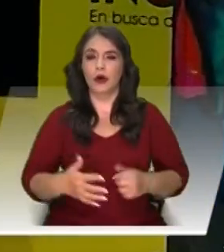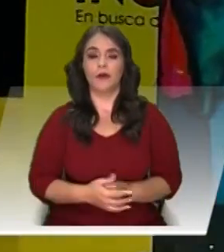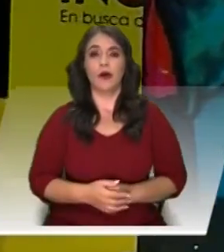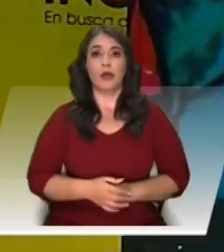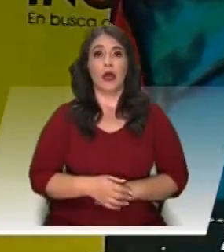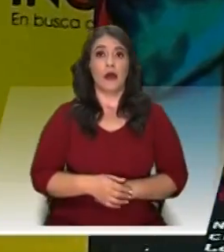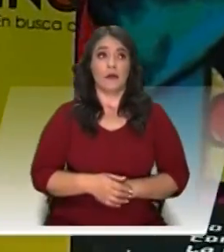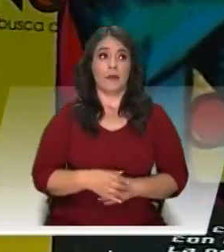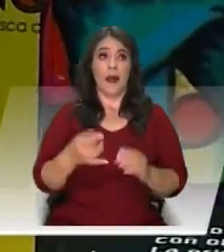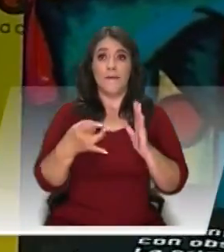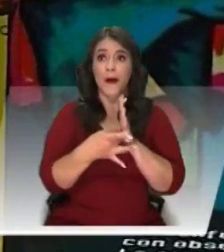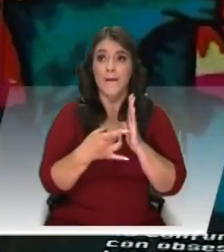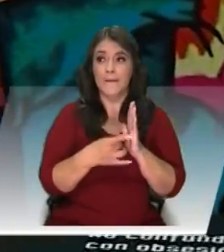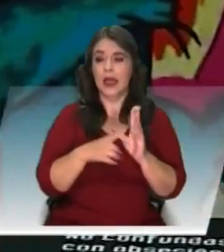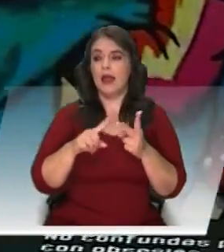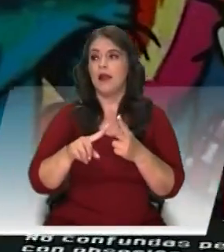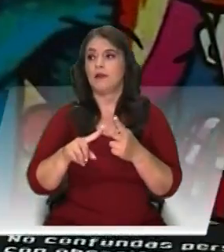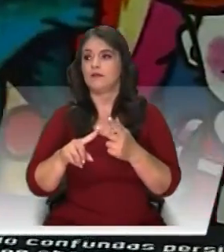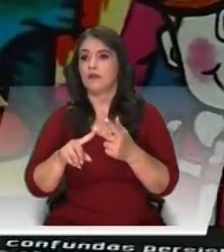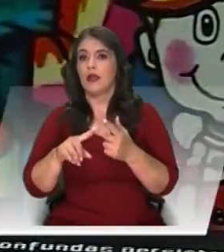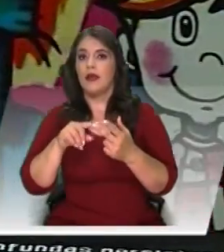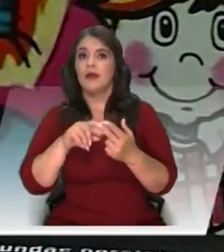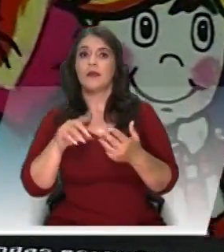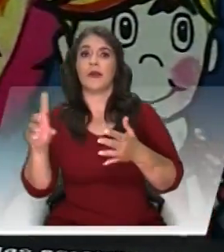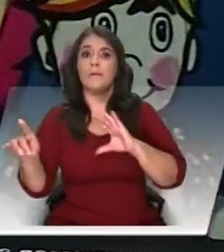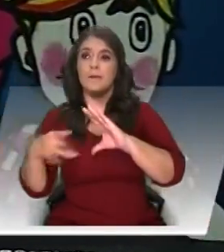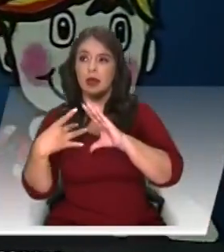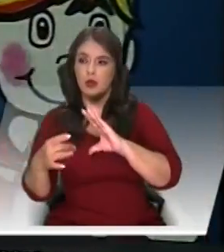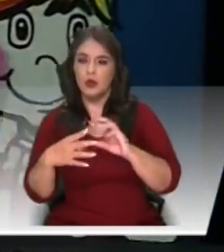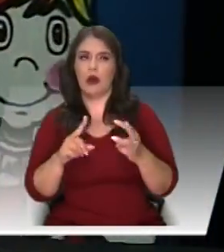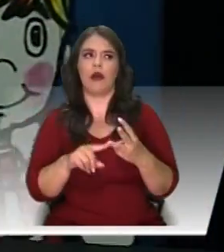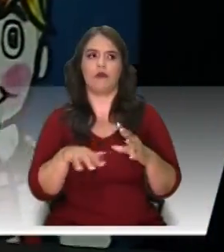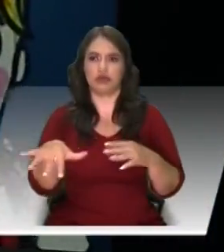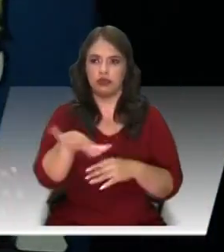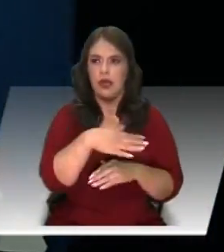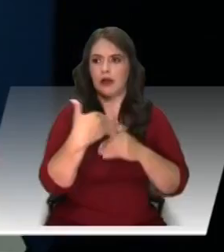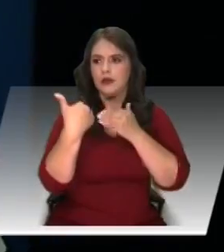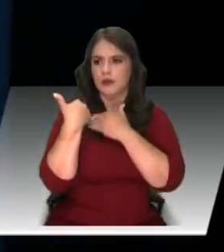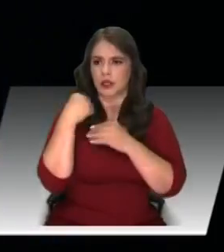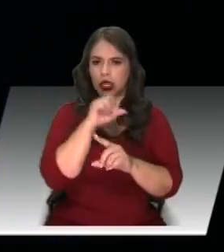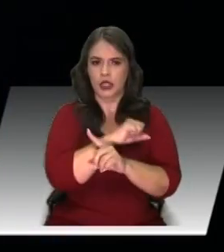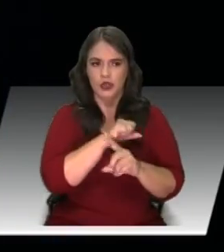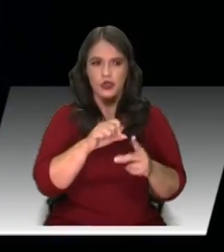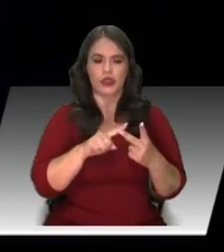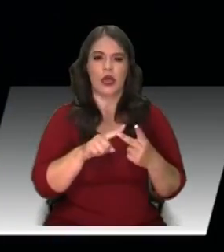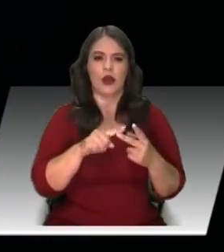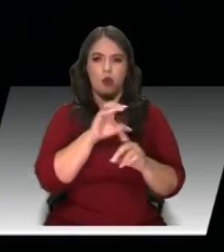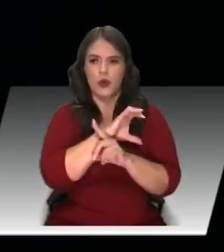papel y digitales toman un sentido social, cultural y de responsabilidad en la ciudad.